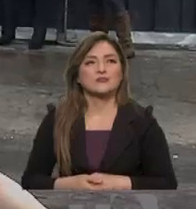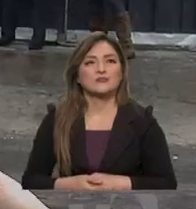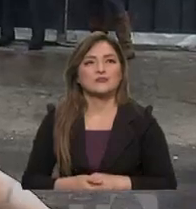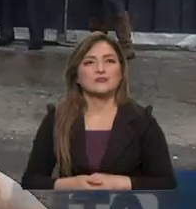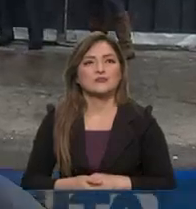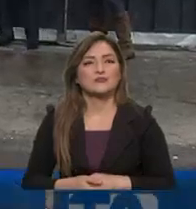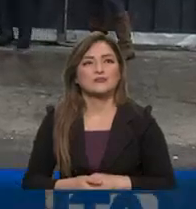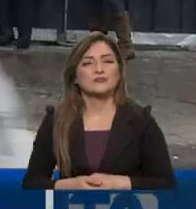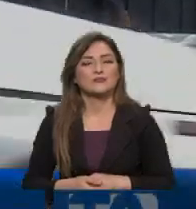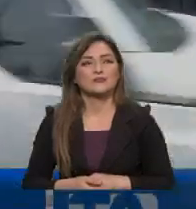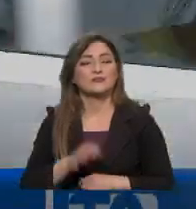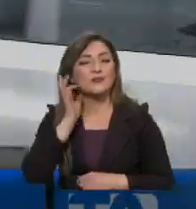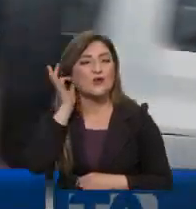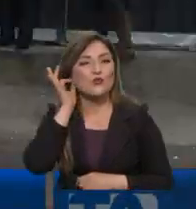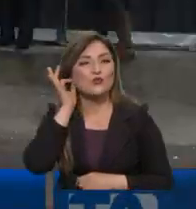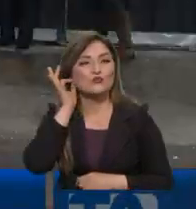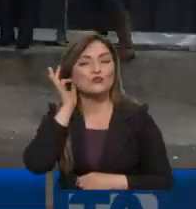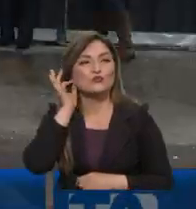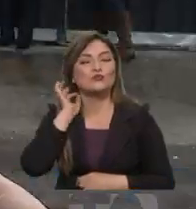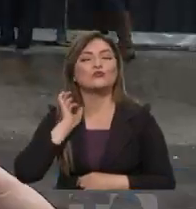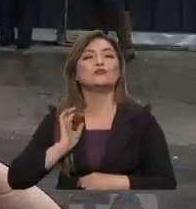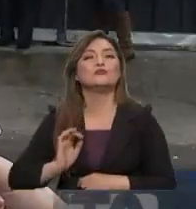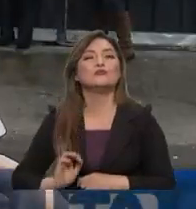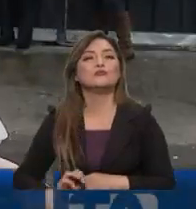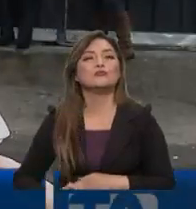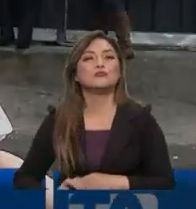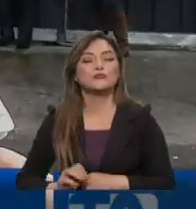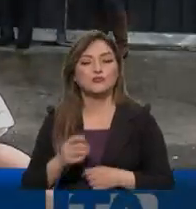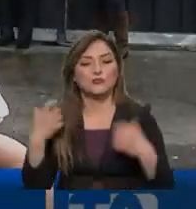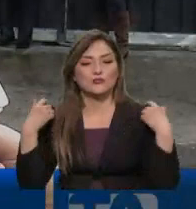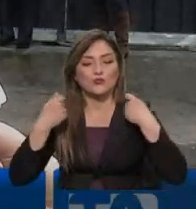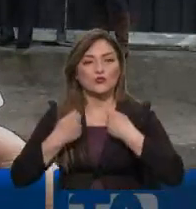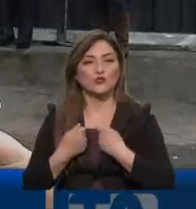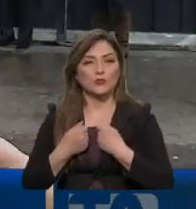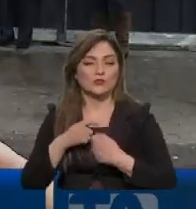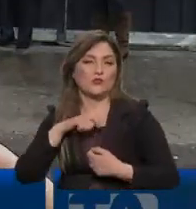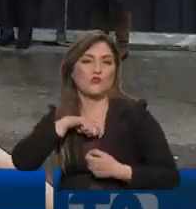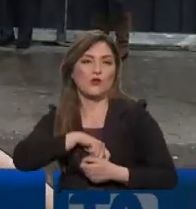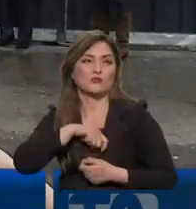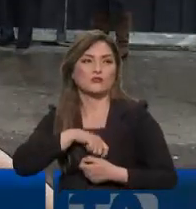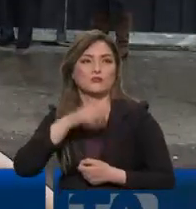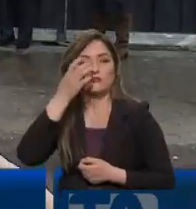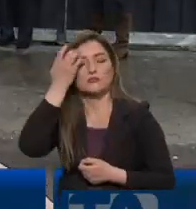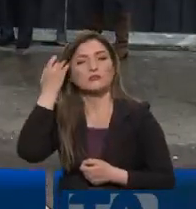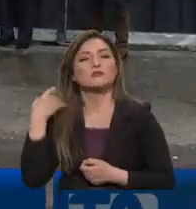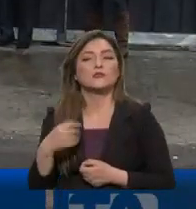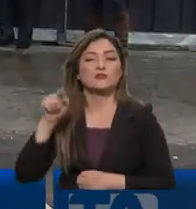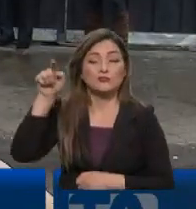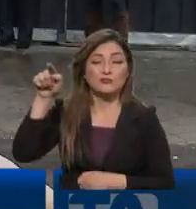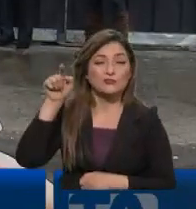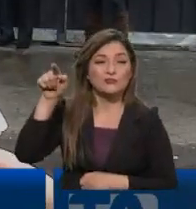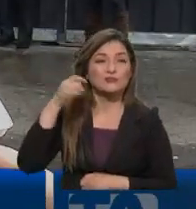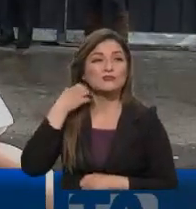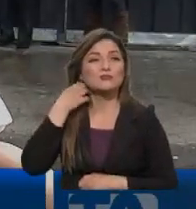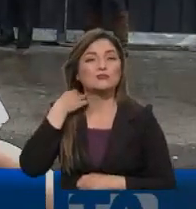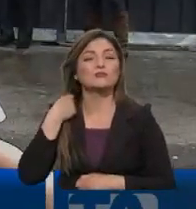Justamente la mujer se guarda una herramienta en su chompa, se acercan, como que están timbrando, están divisando algo.